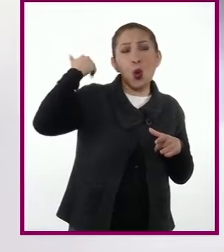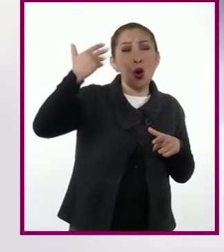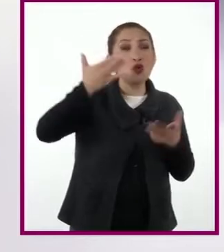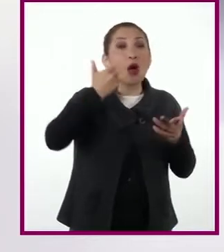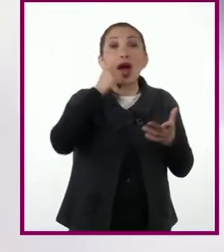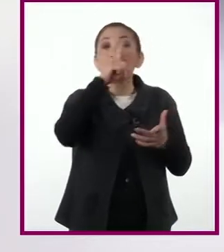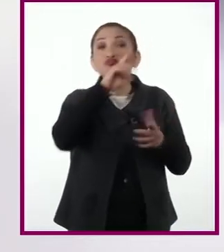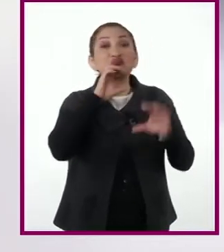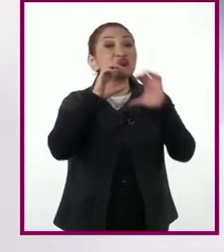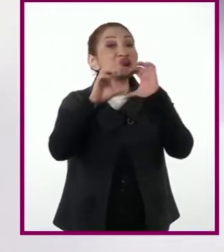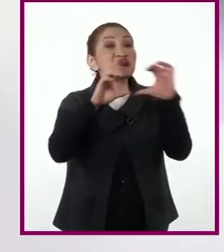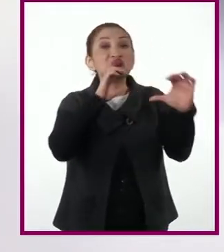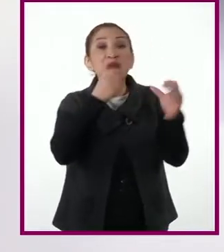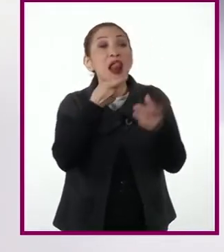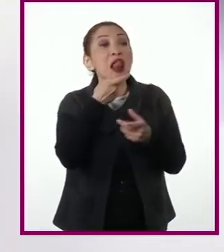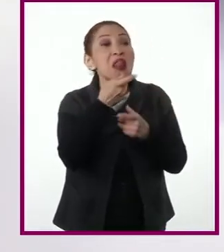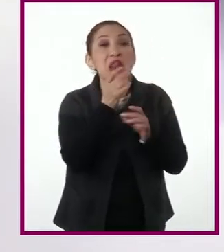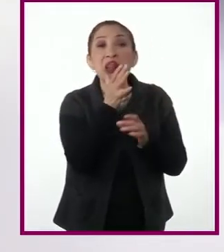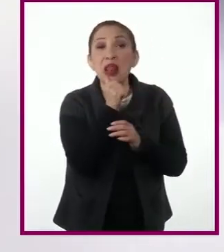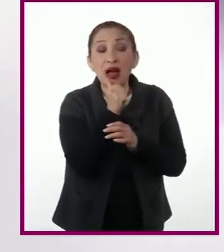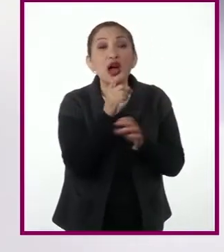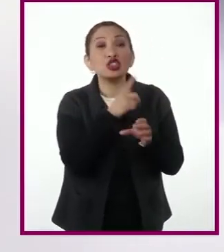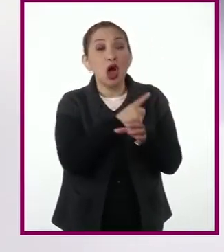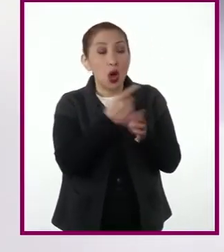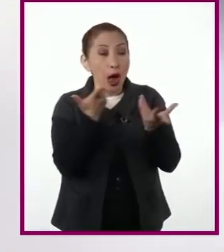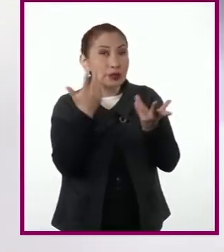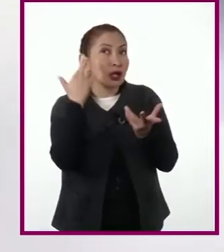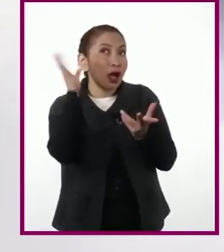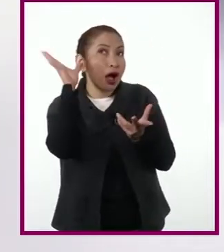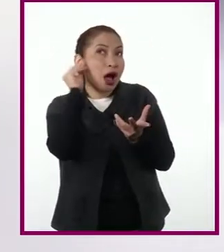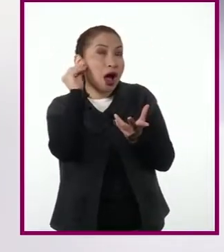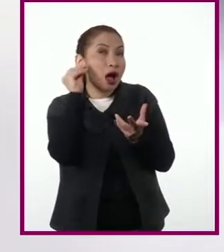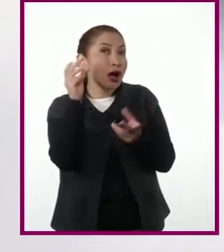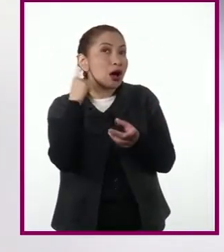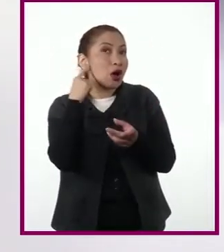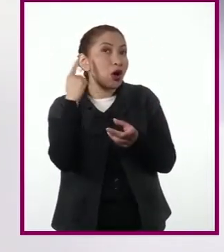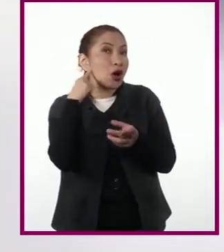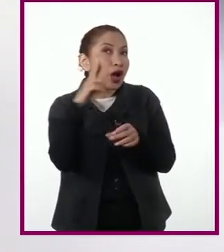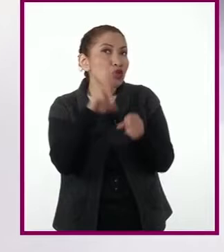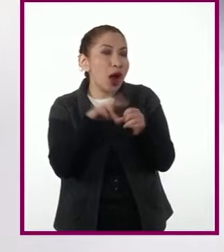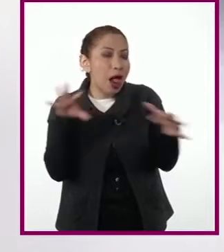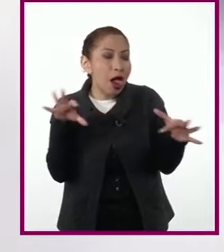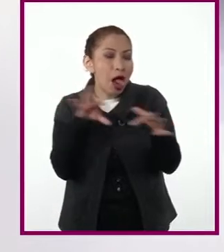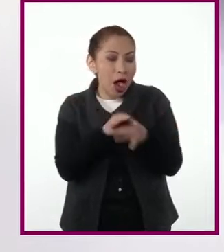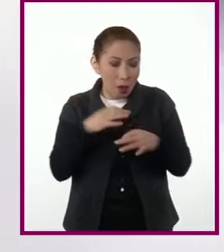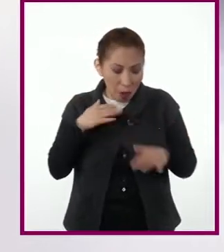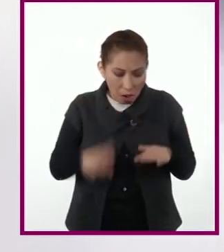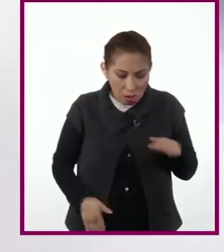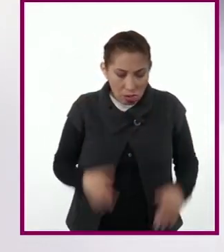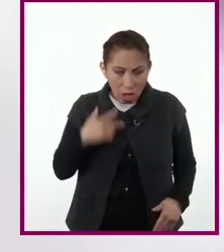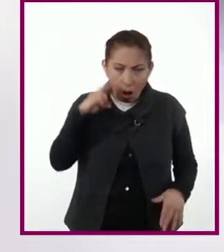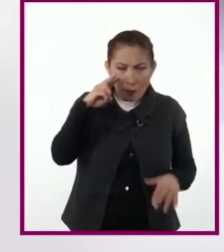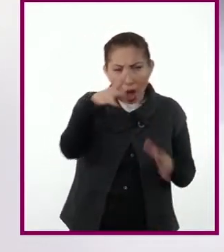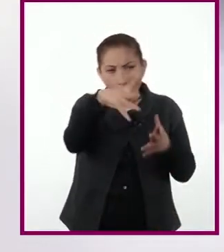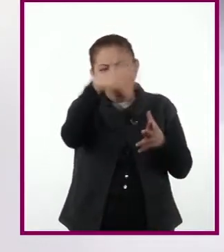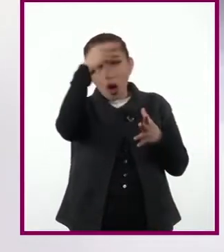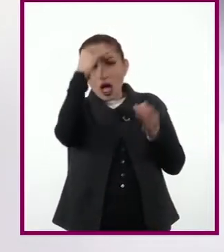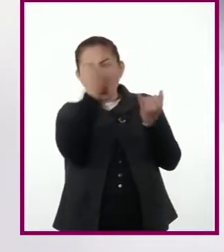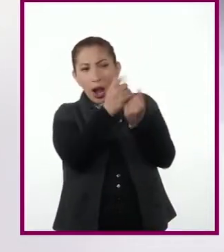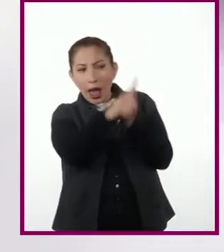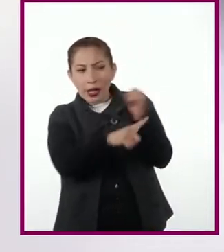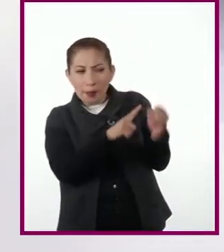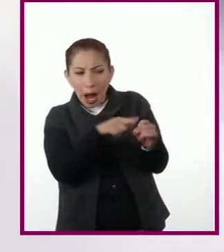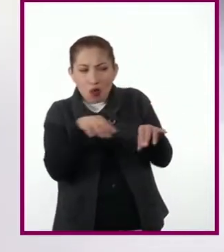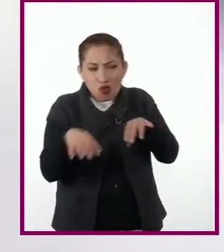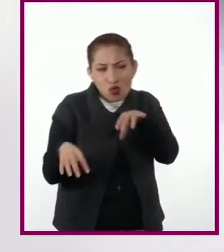de un lenguaje para comunicarse y solo reproducía los sonidos de la naturaleza o trataba de imitar el comportamiento de los animales